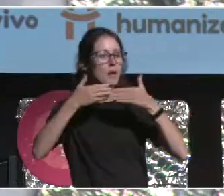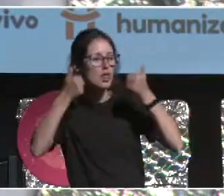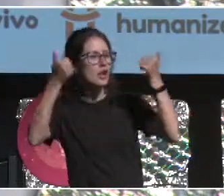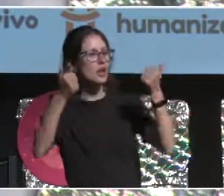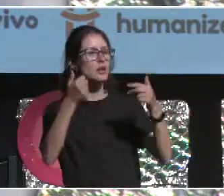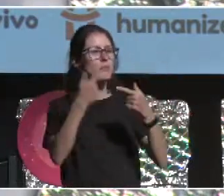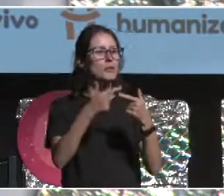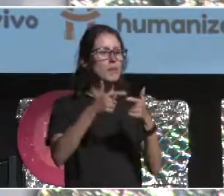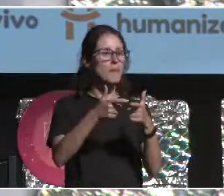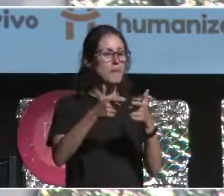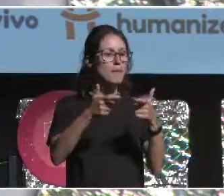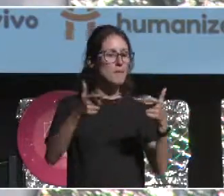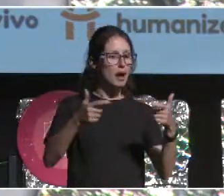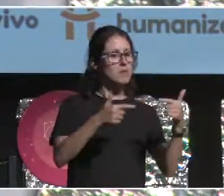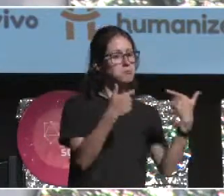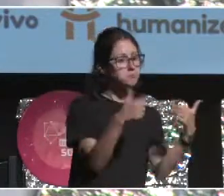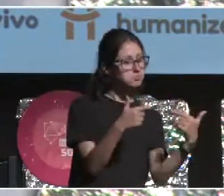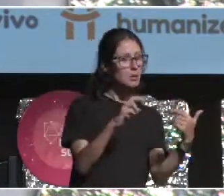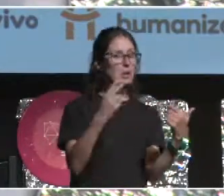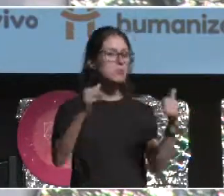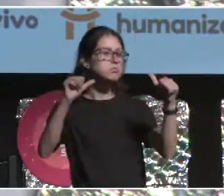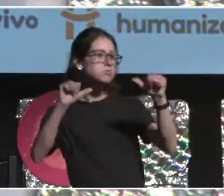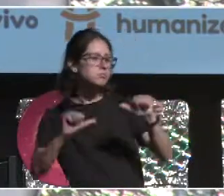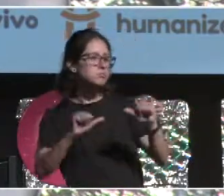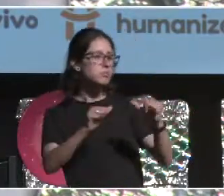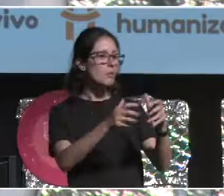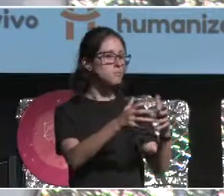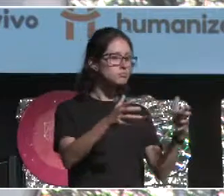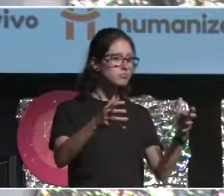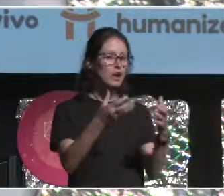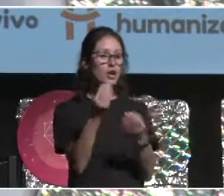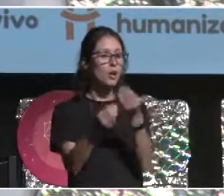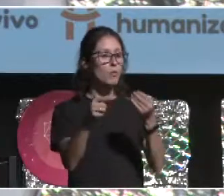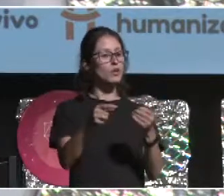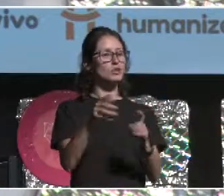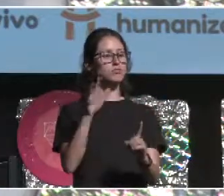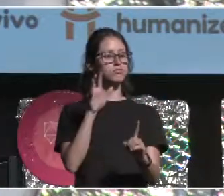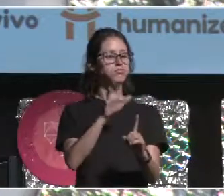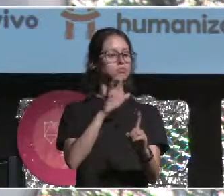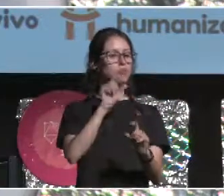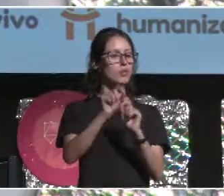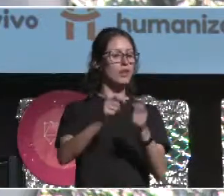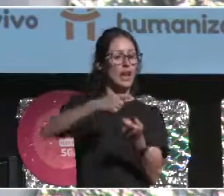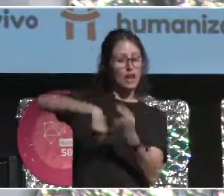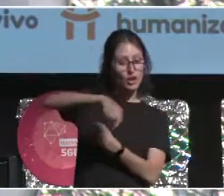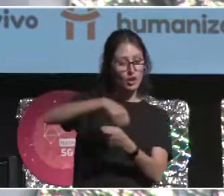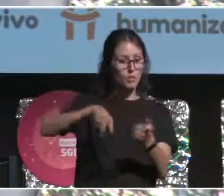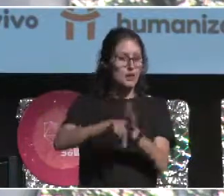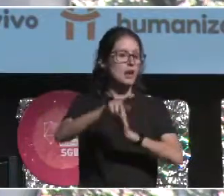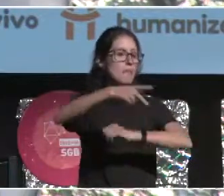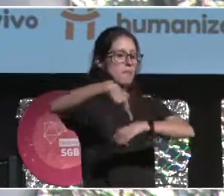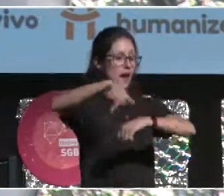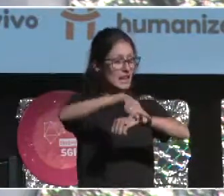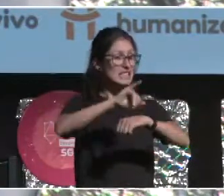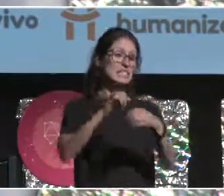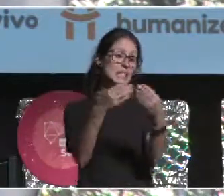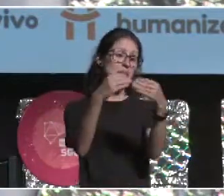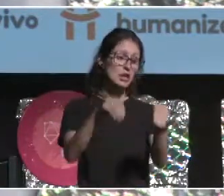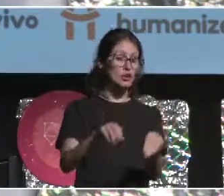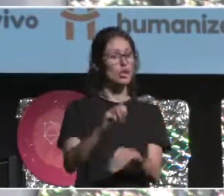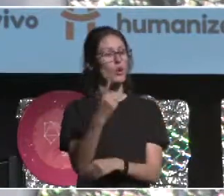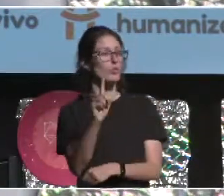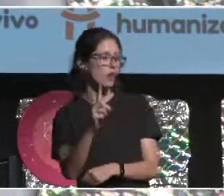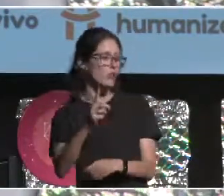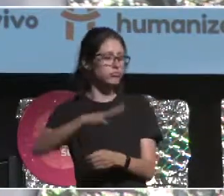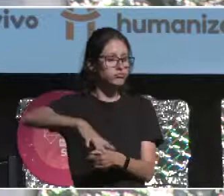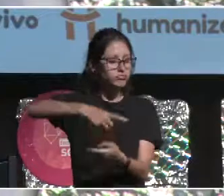de personas migrantes y cómo eso también está afectando la economía a nivel país. Ese tipo de cosas se hacen con Big Data y tienen un